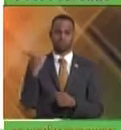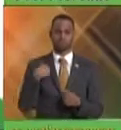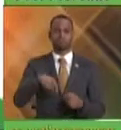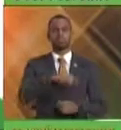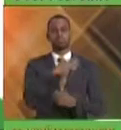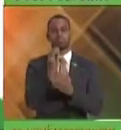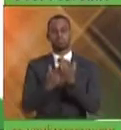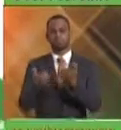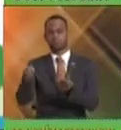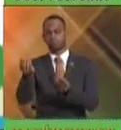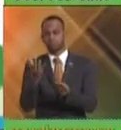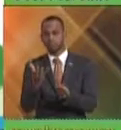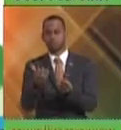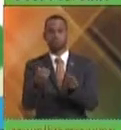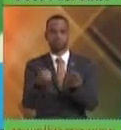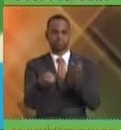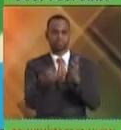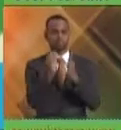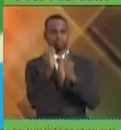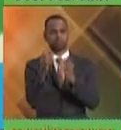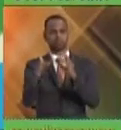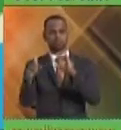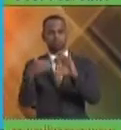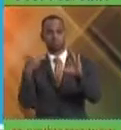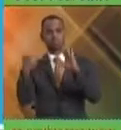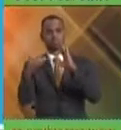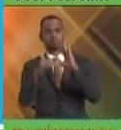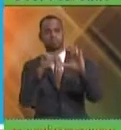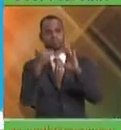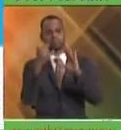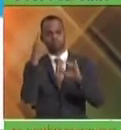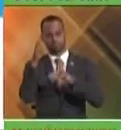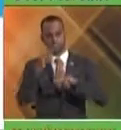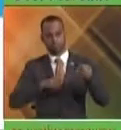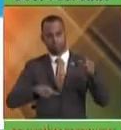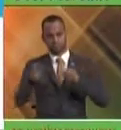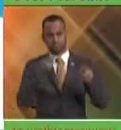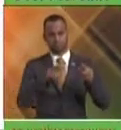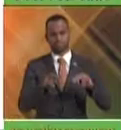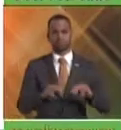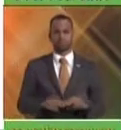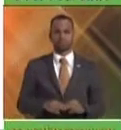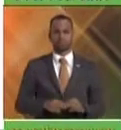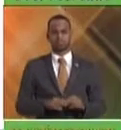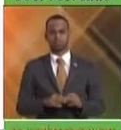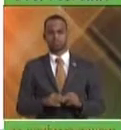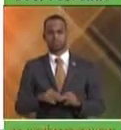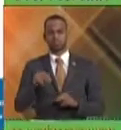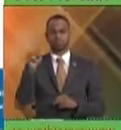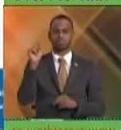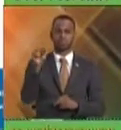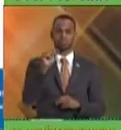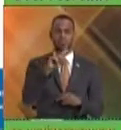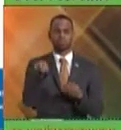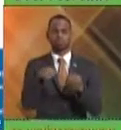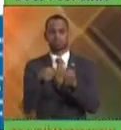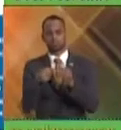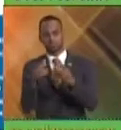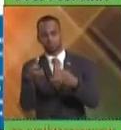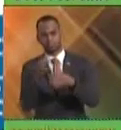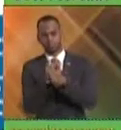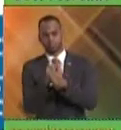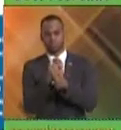recibiendo propuestas para ser evaluadas entonces el conadis les recibe cerramos las